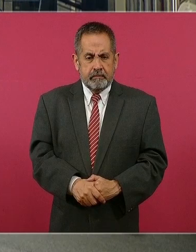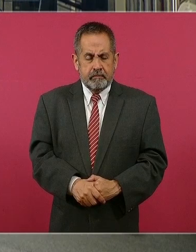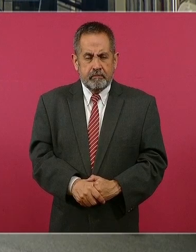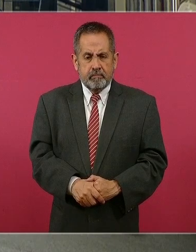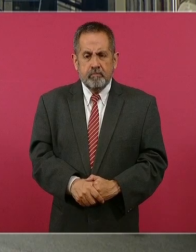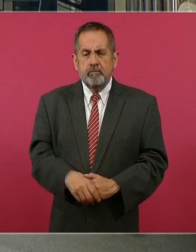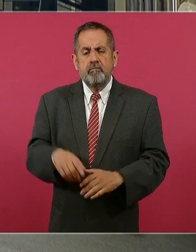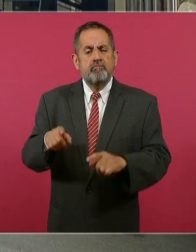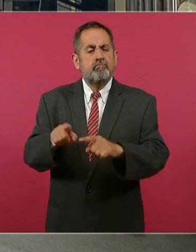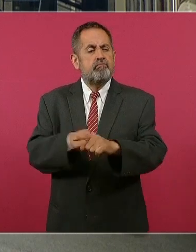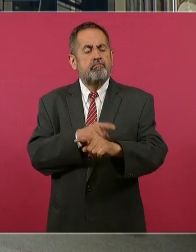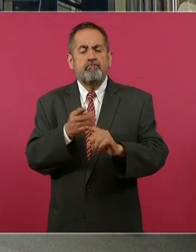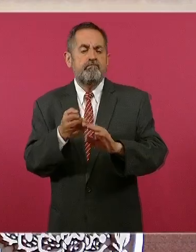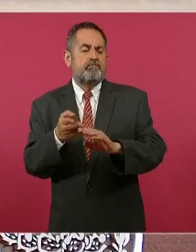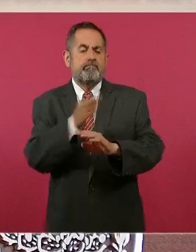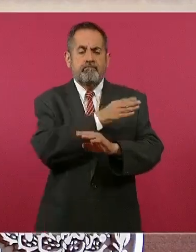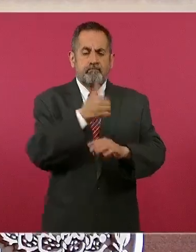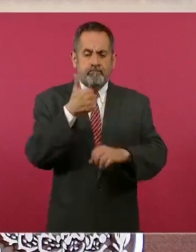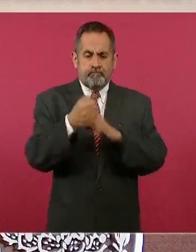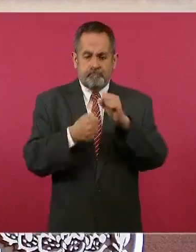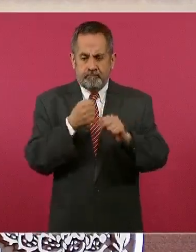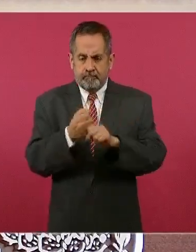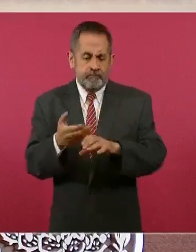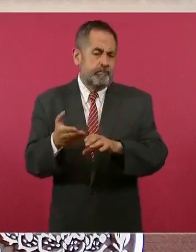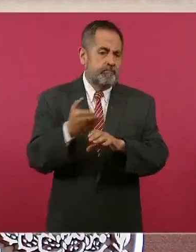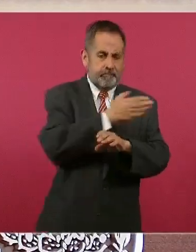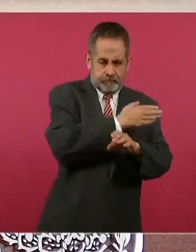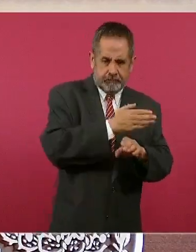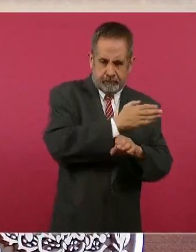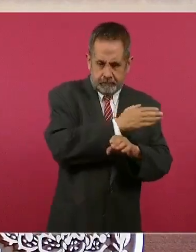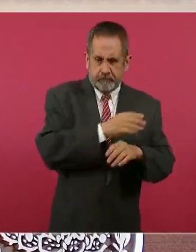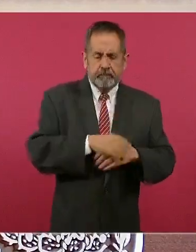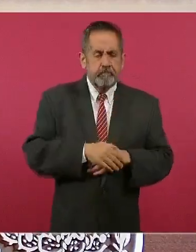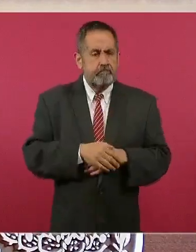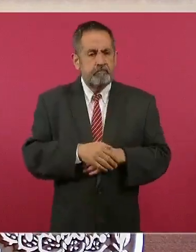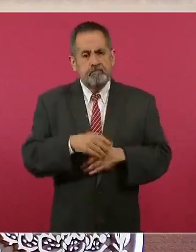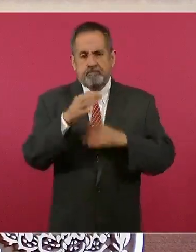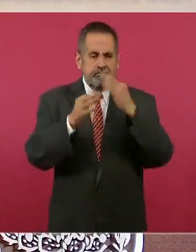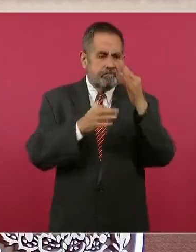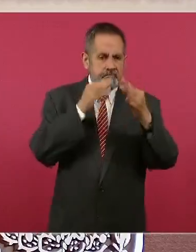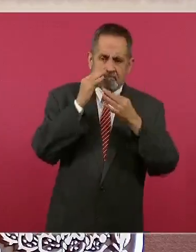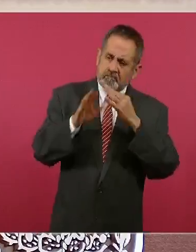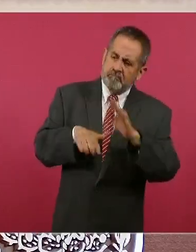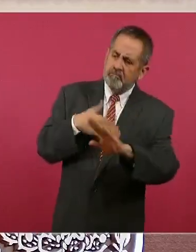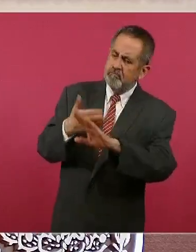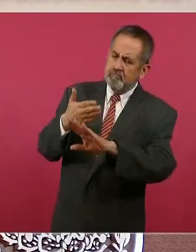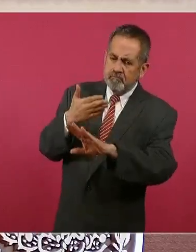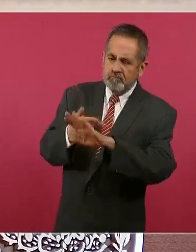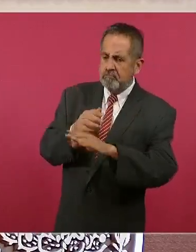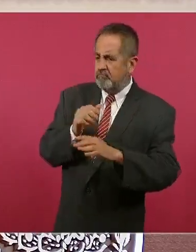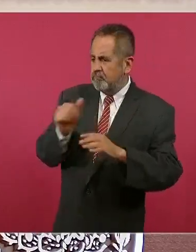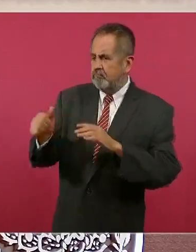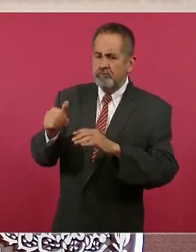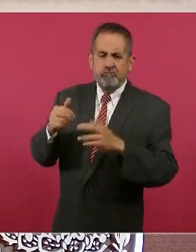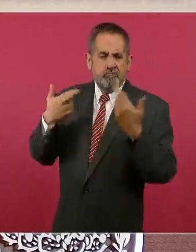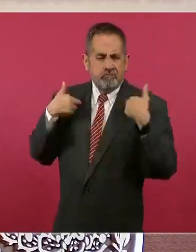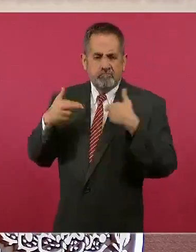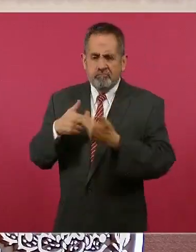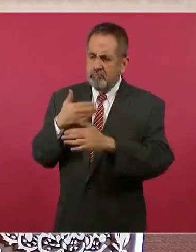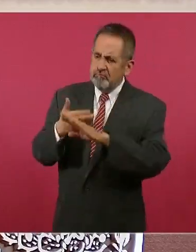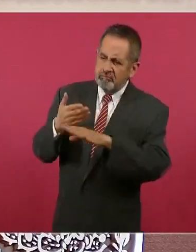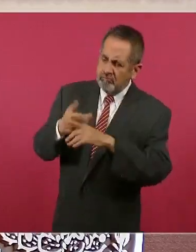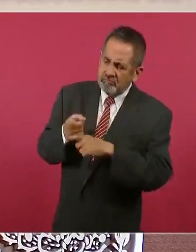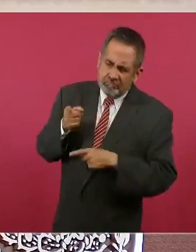el sexenio pasado hubo una campaña muy fuerte en contra de los maestros, en contra de su